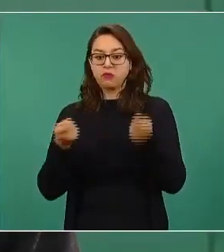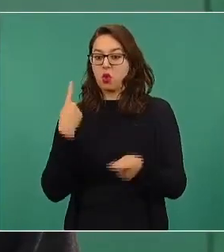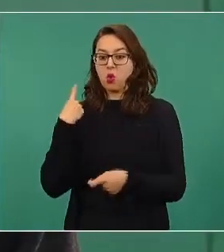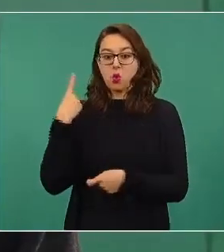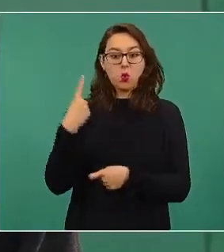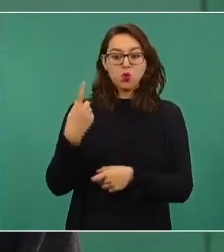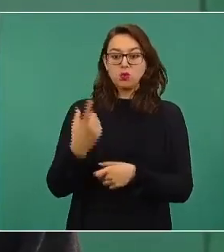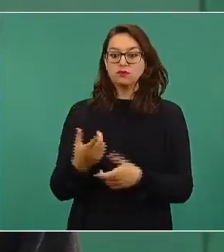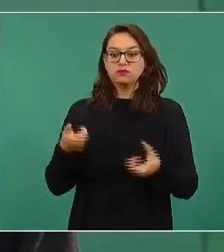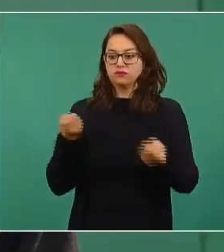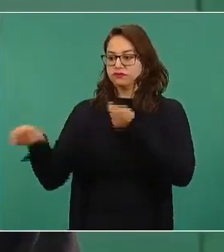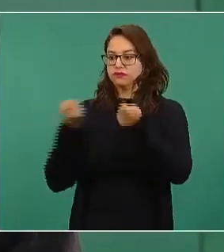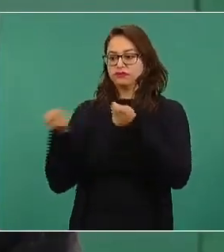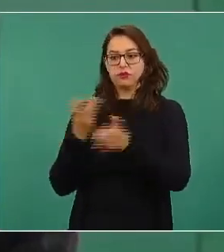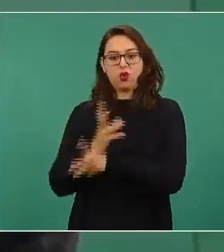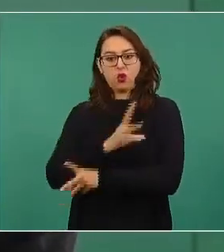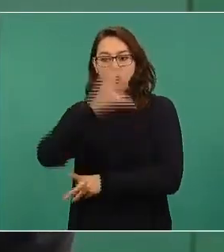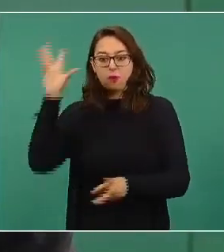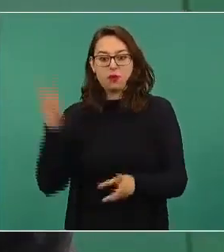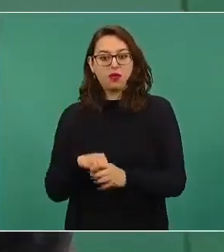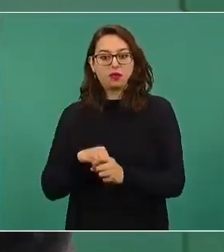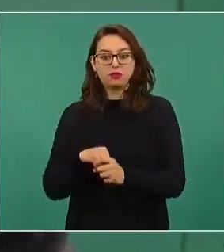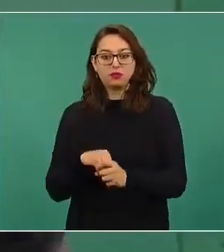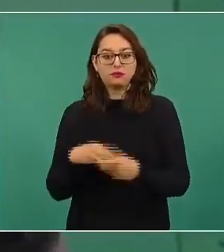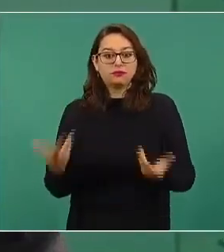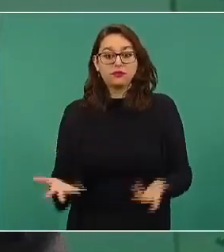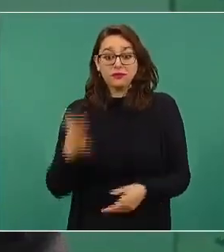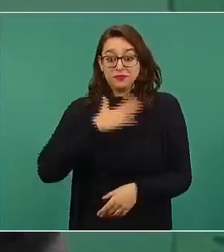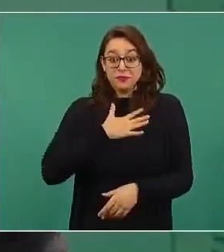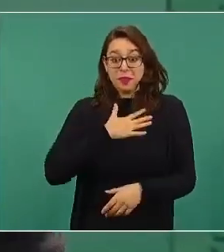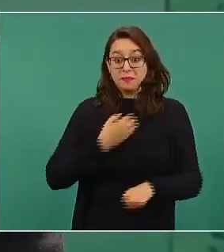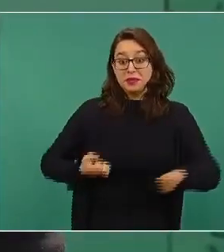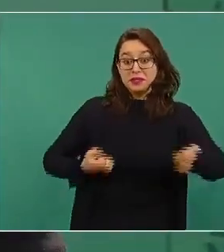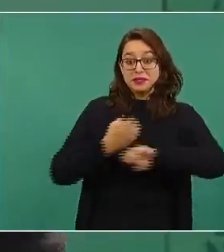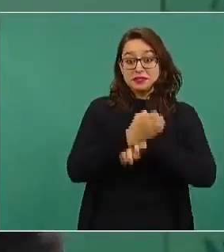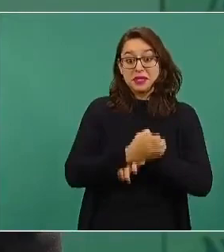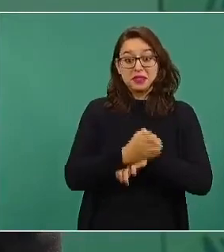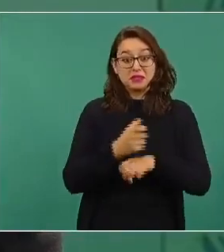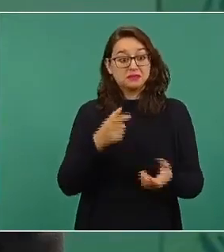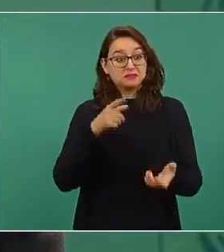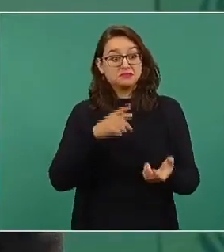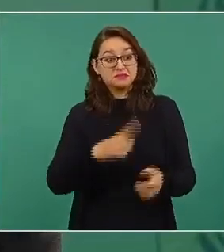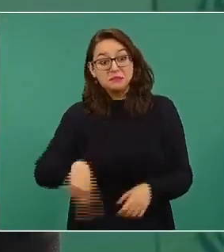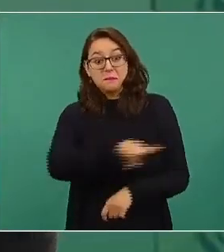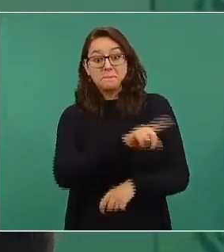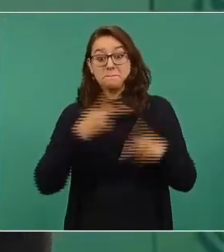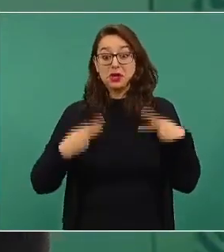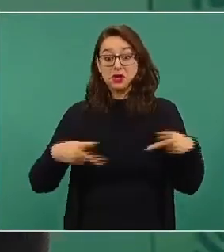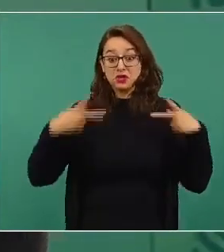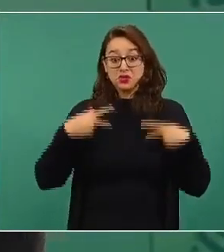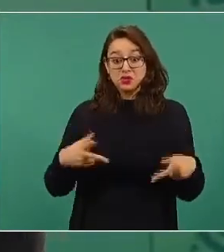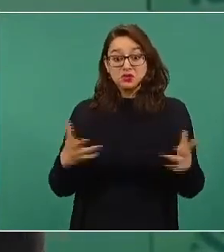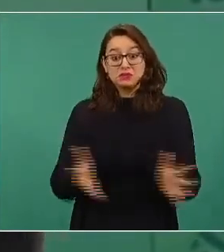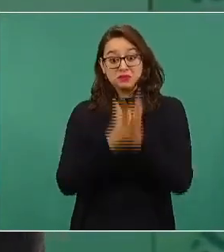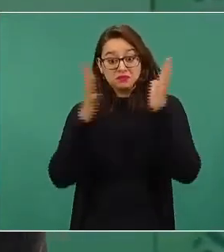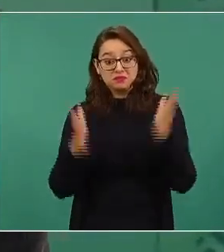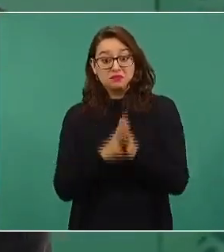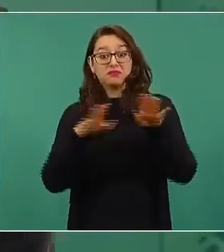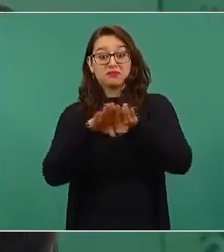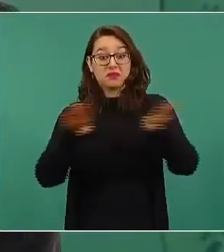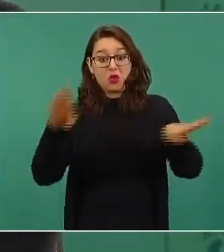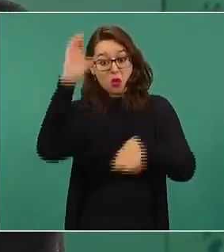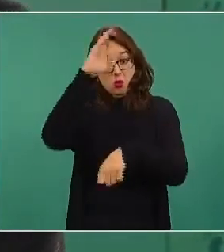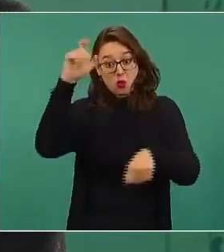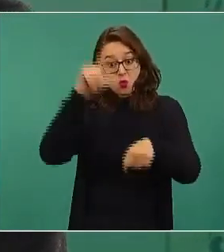único, y no había en mi estado tradición democrática, cultura